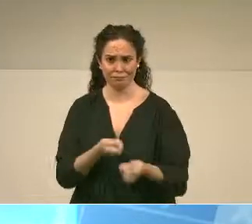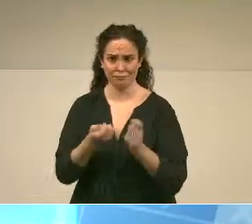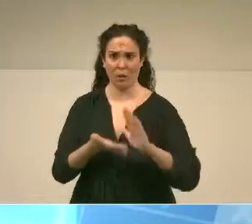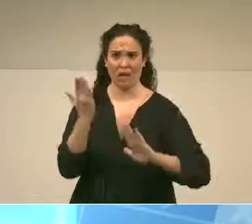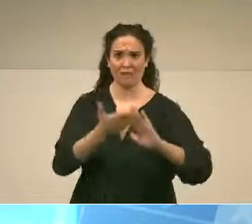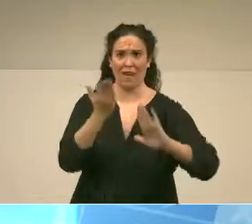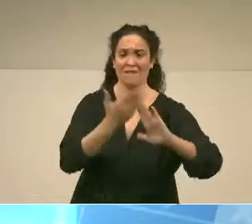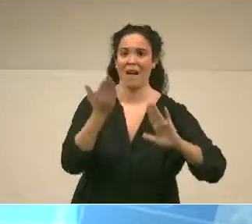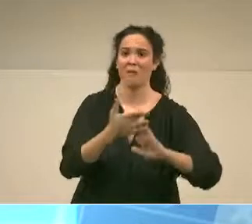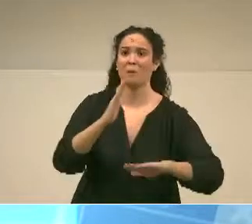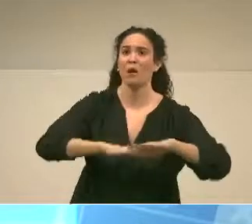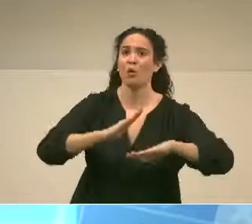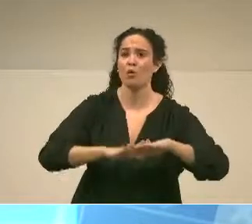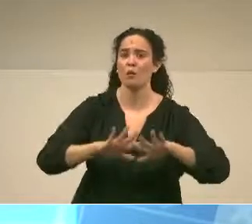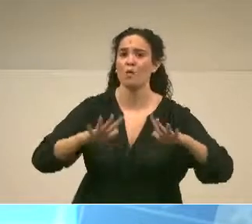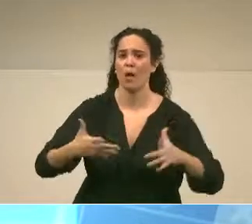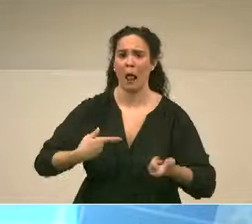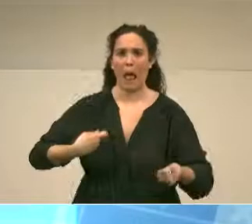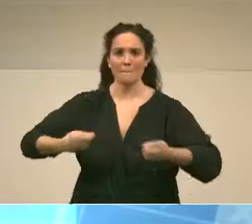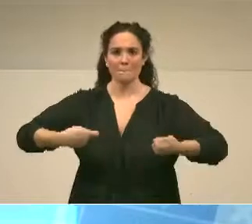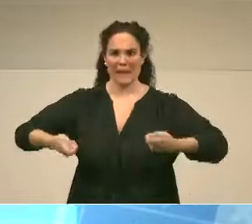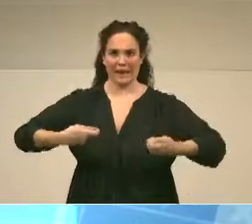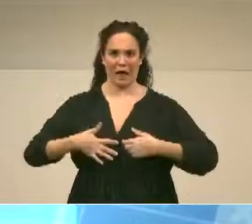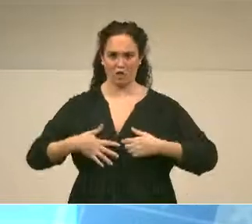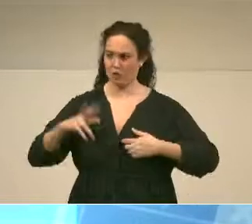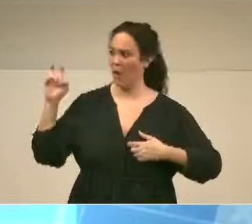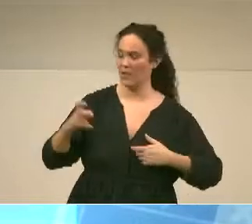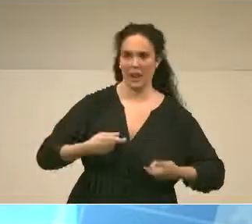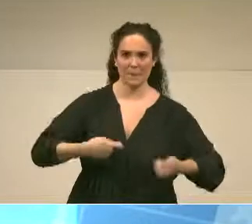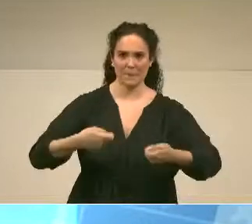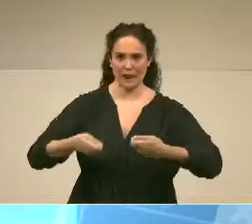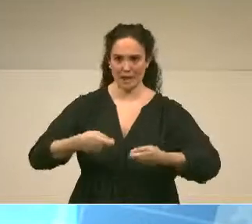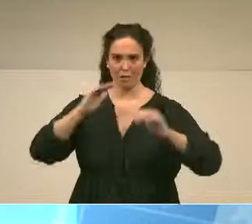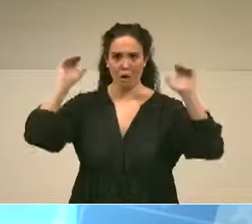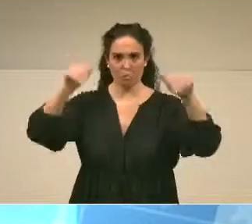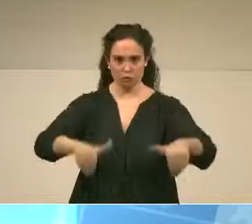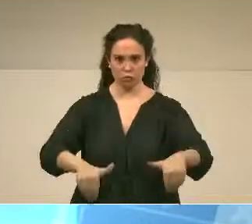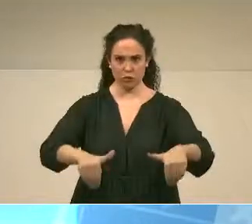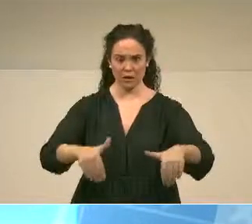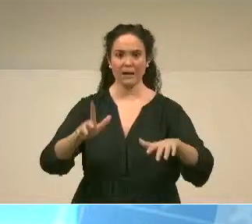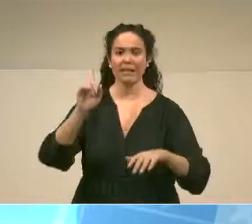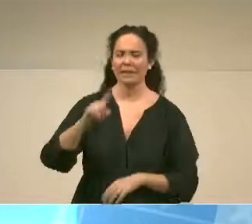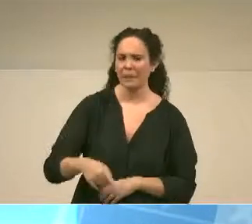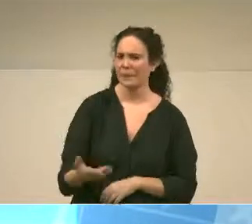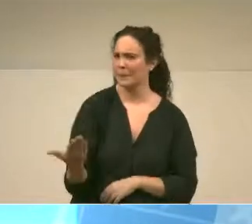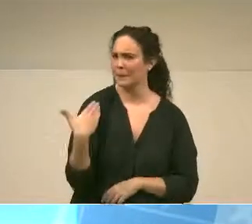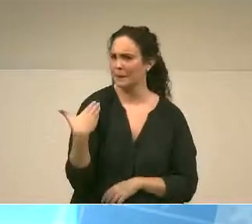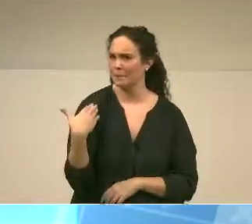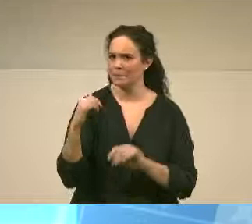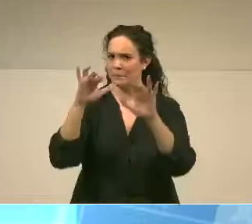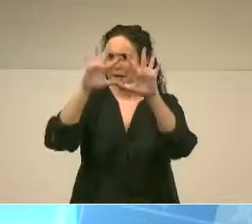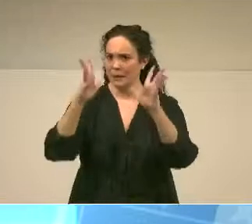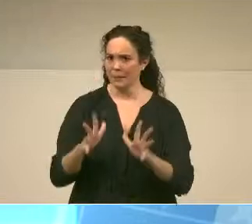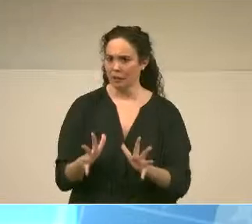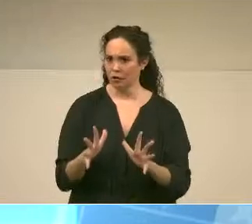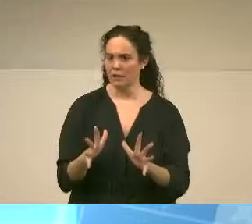por la situación de los mercados, desde luego, y hay un elemento muy relevante que se acordó el pasado miércoles,